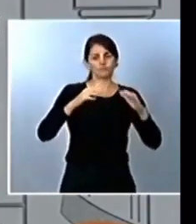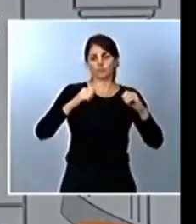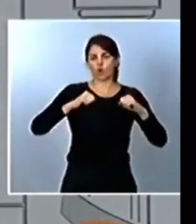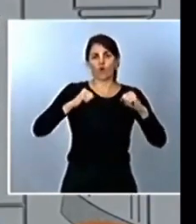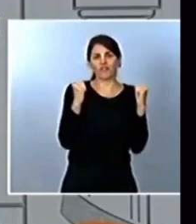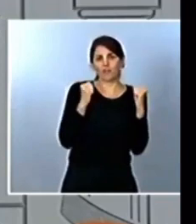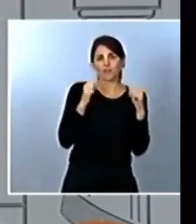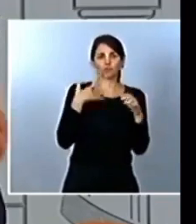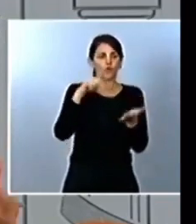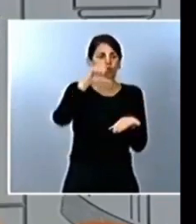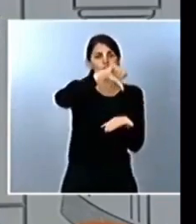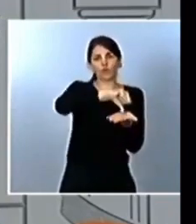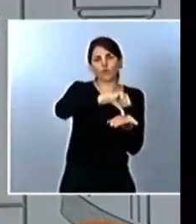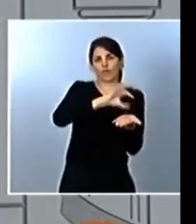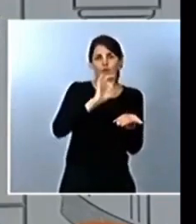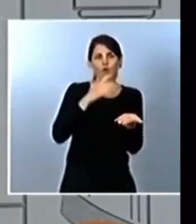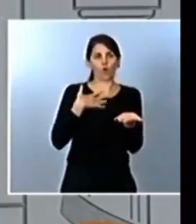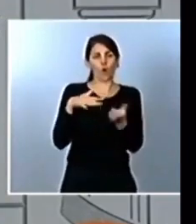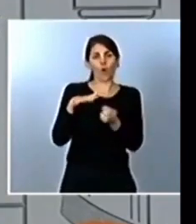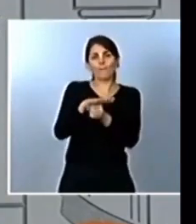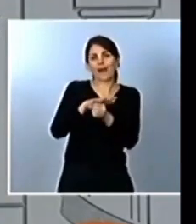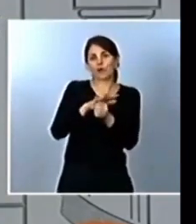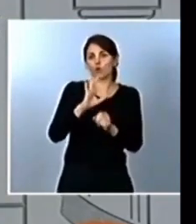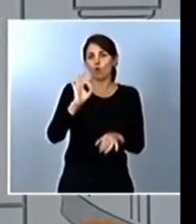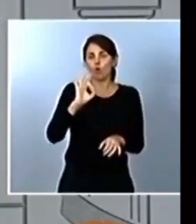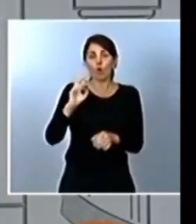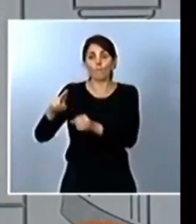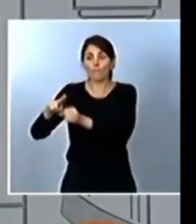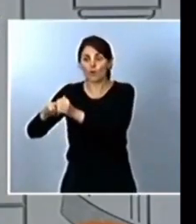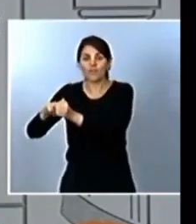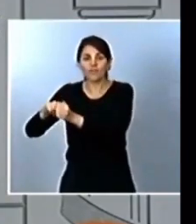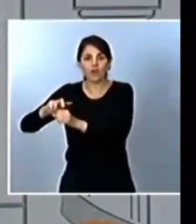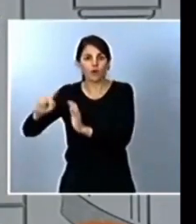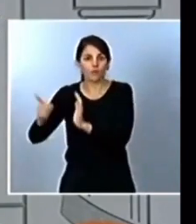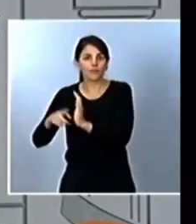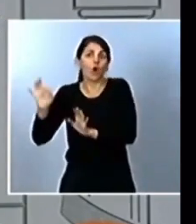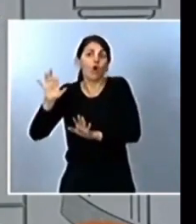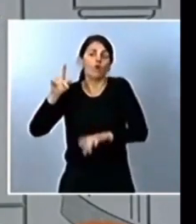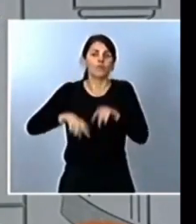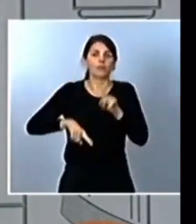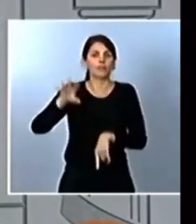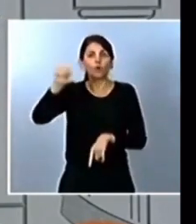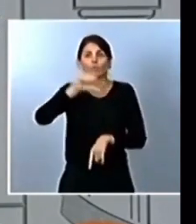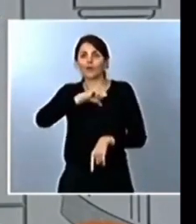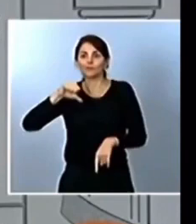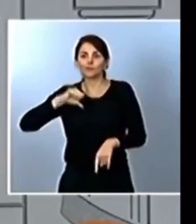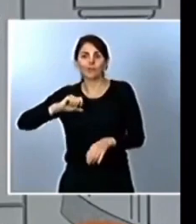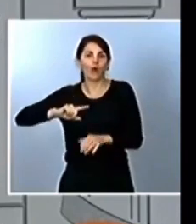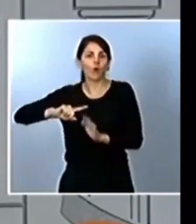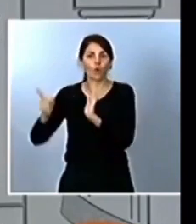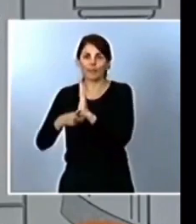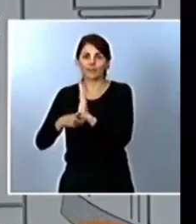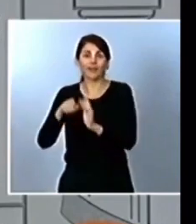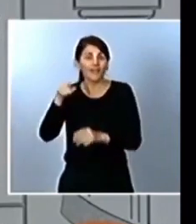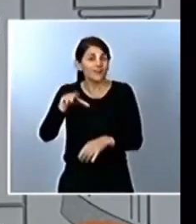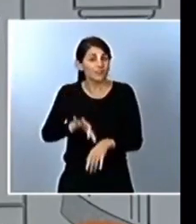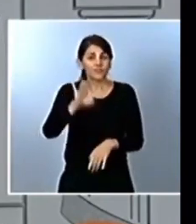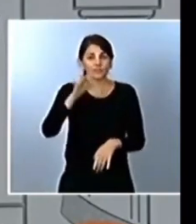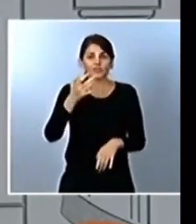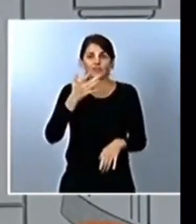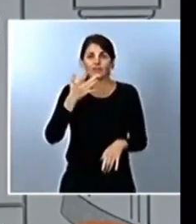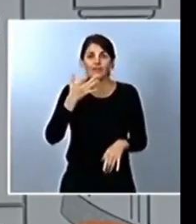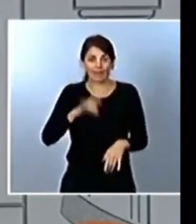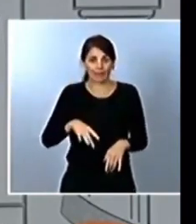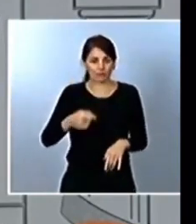toda una provincia o en toda una comunidad. Estas son cuestiones que van a tener que decidir las comunidades autónomas en cooperación y en cogobernanza